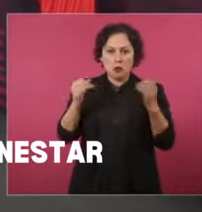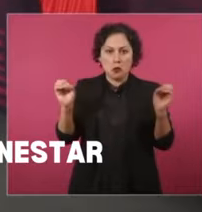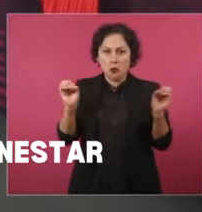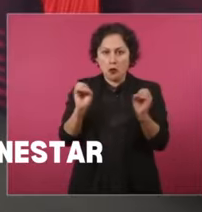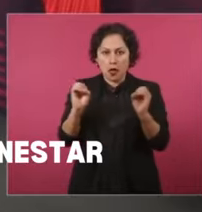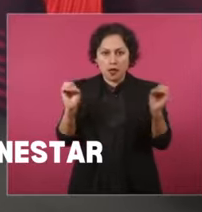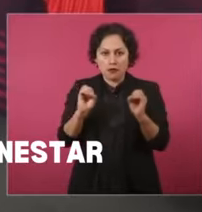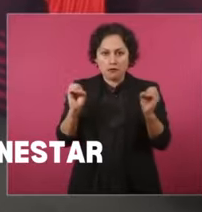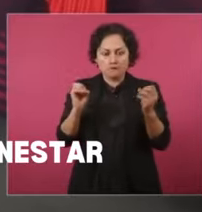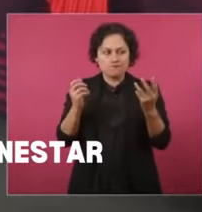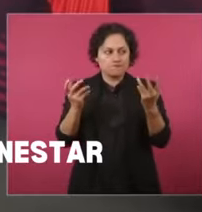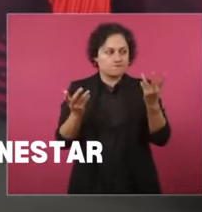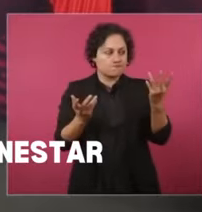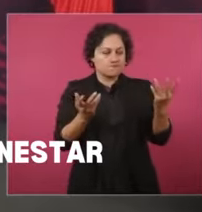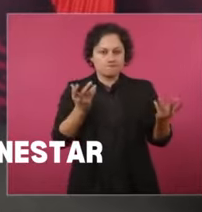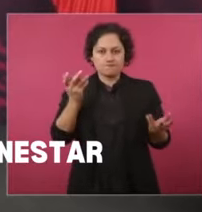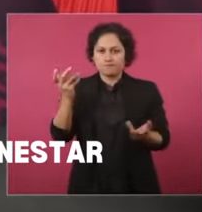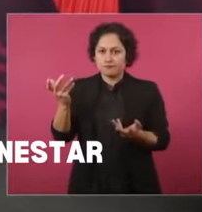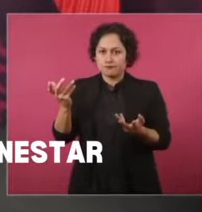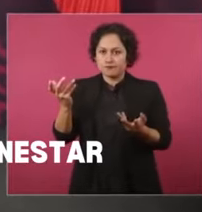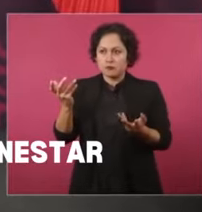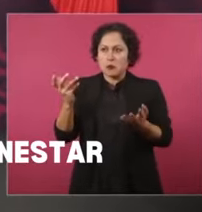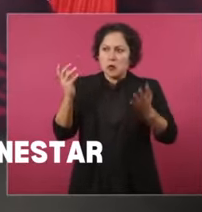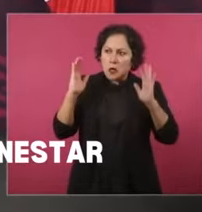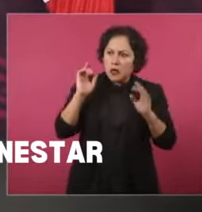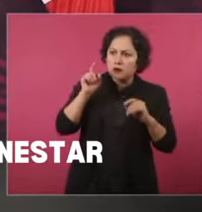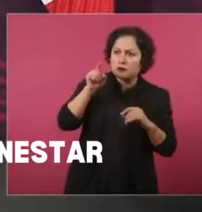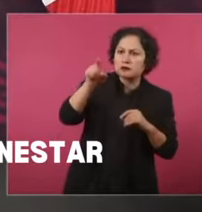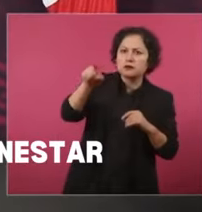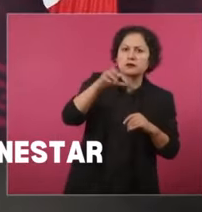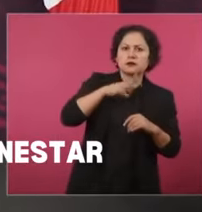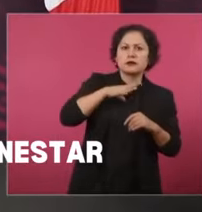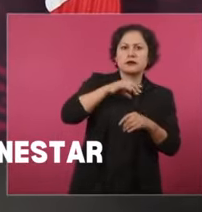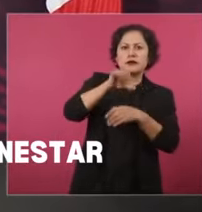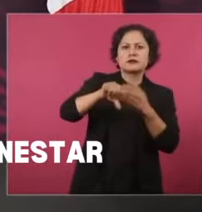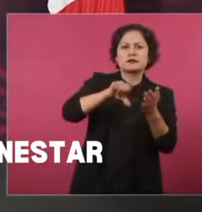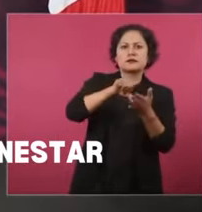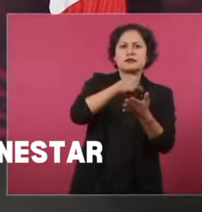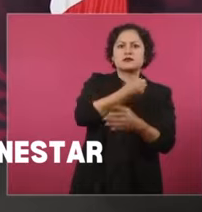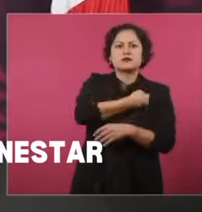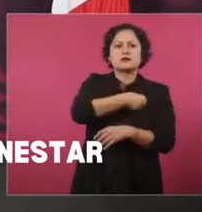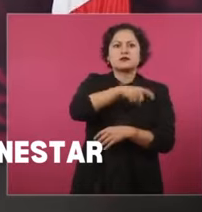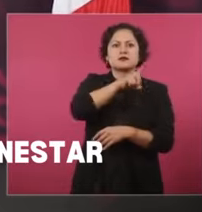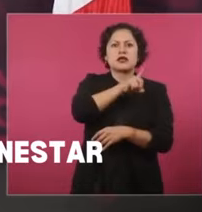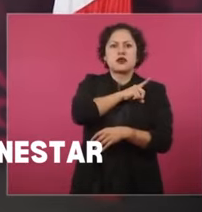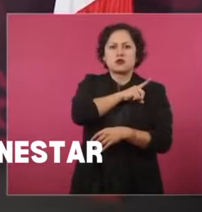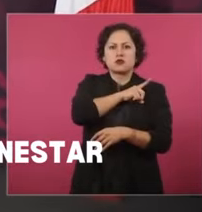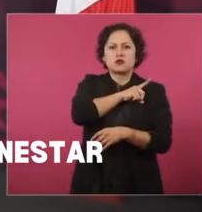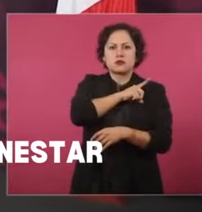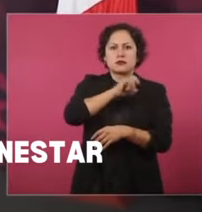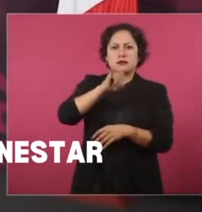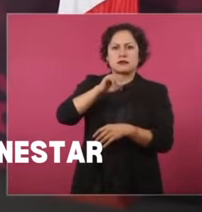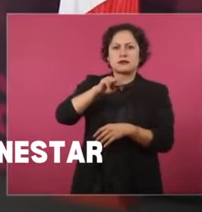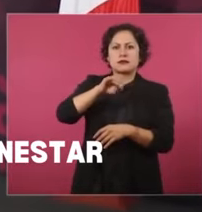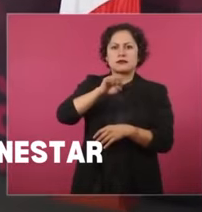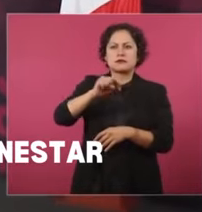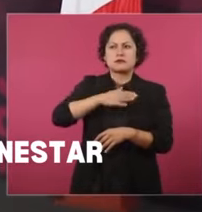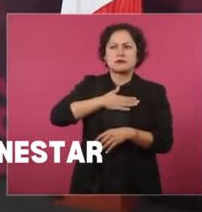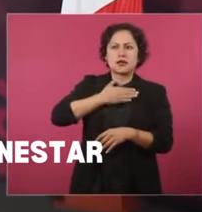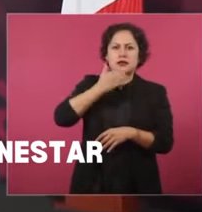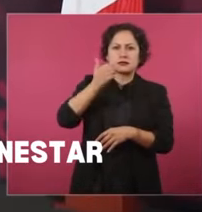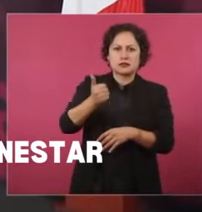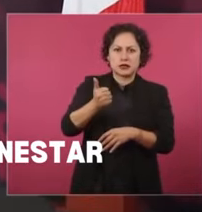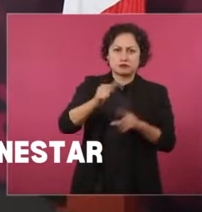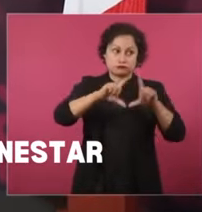puede tener cerca un centro de salud, que son 11,000 en todo el